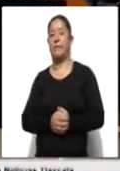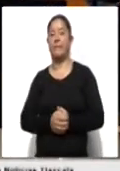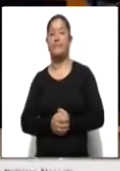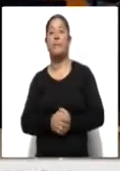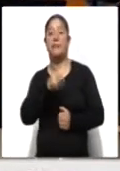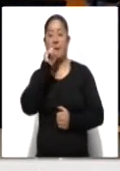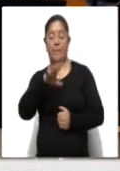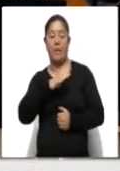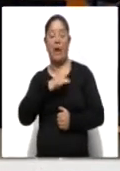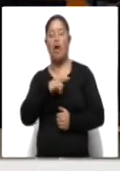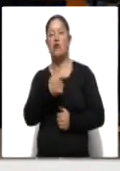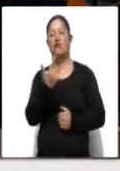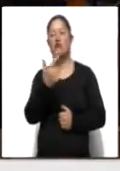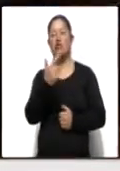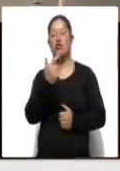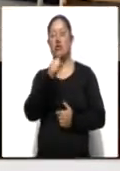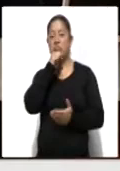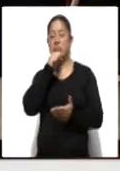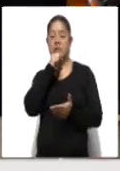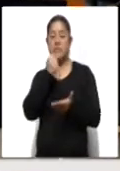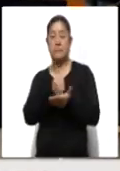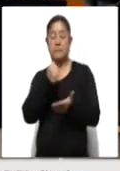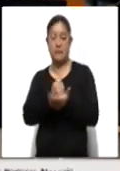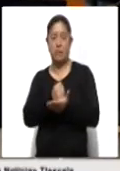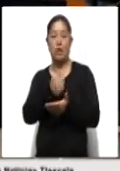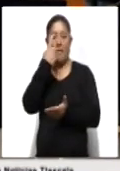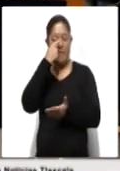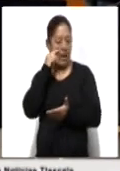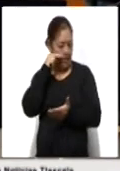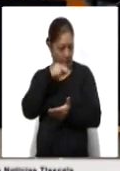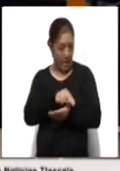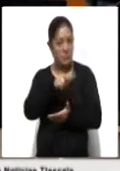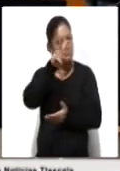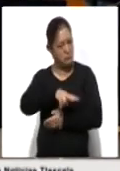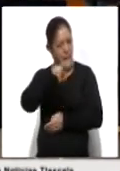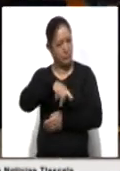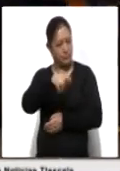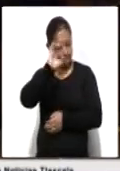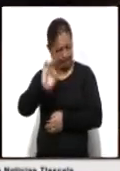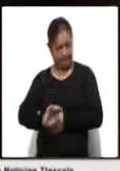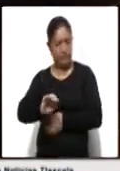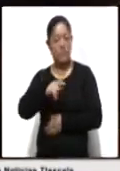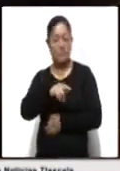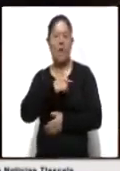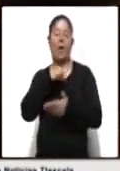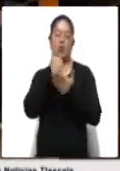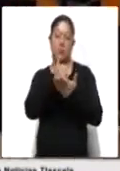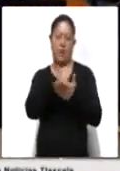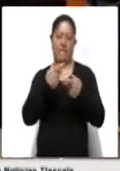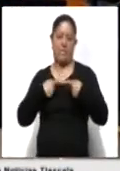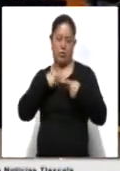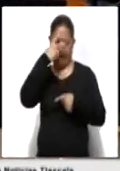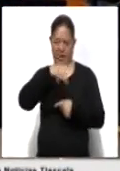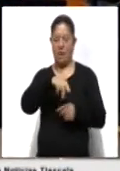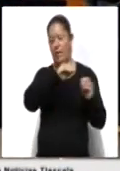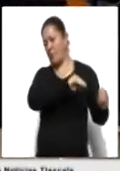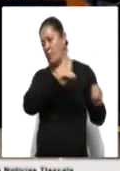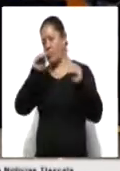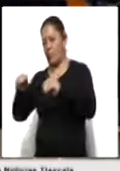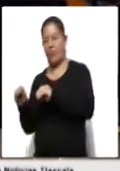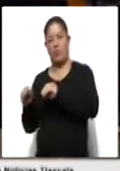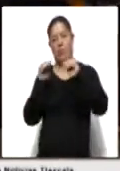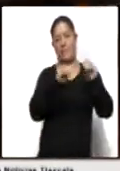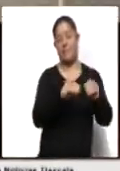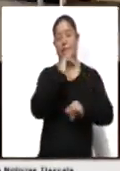más de una docena de sellos de autenticidad y que ayudarán a los mexicanos a sus traslados internacionales. El documento contendrá un